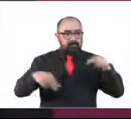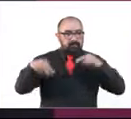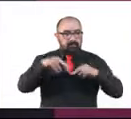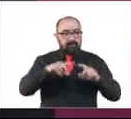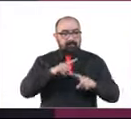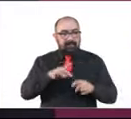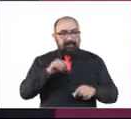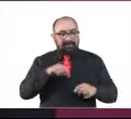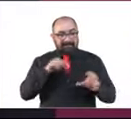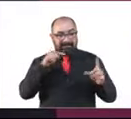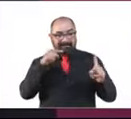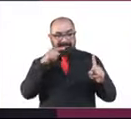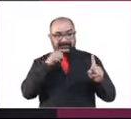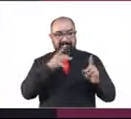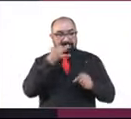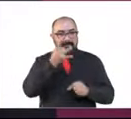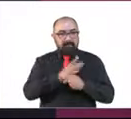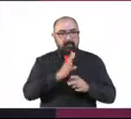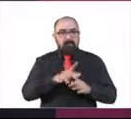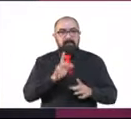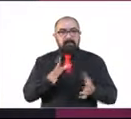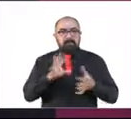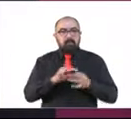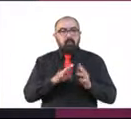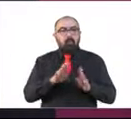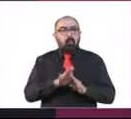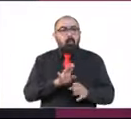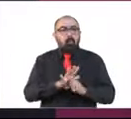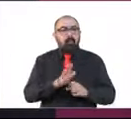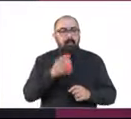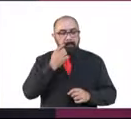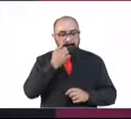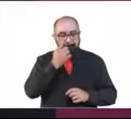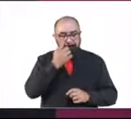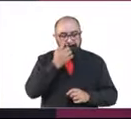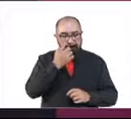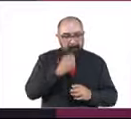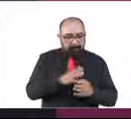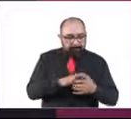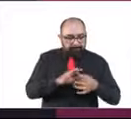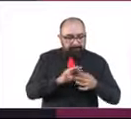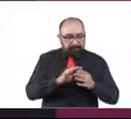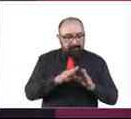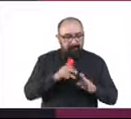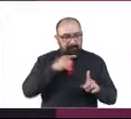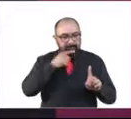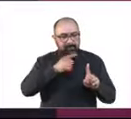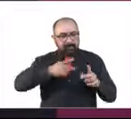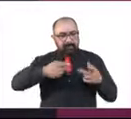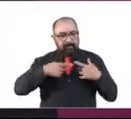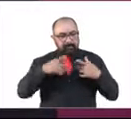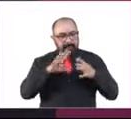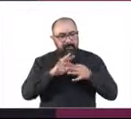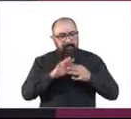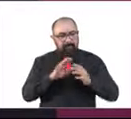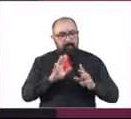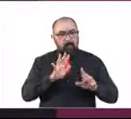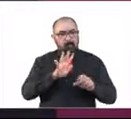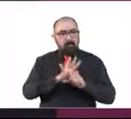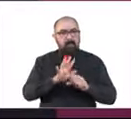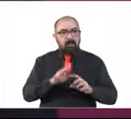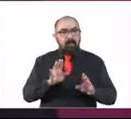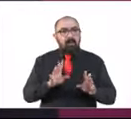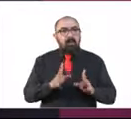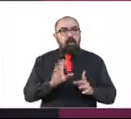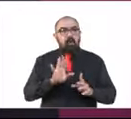zona del país, es algo muy significativo. O sea, ellos dijeron, bueno, el problema que tenemos, si bien lo tenemos de